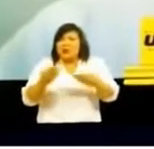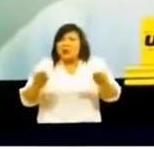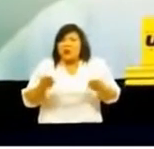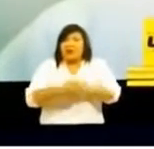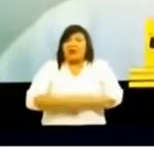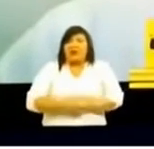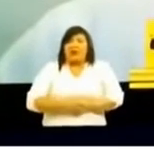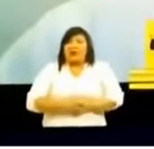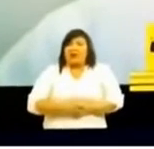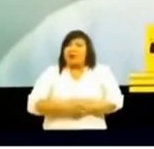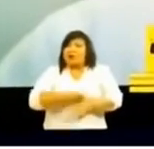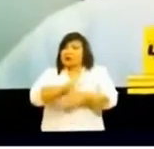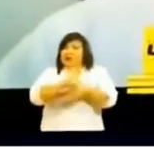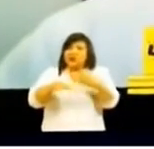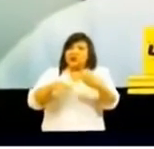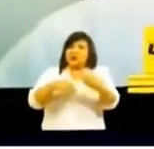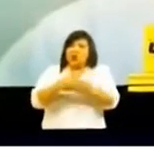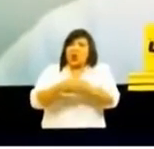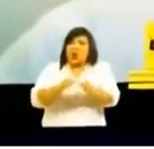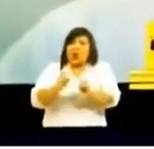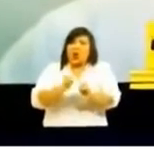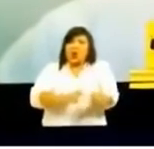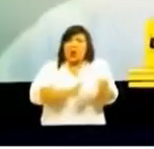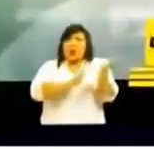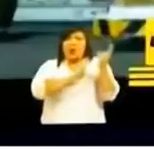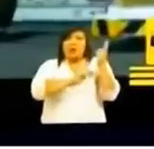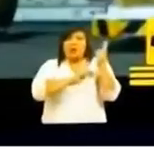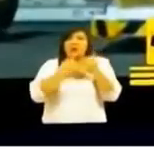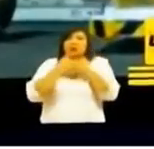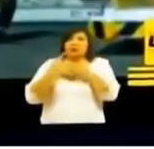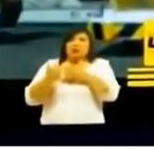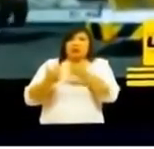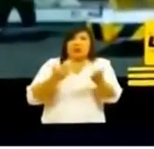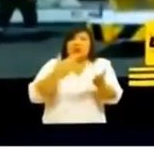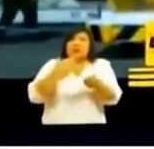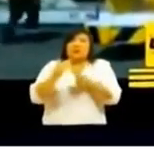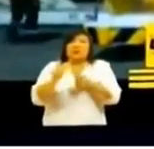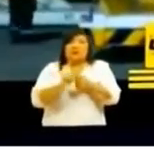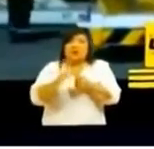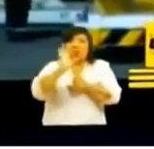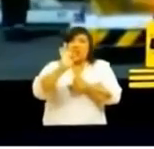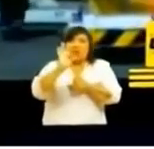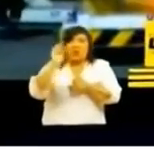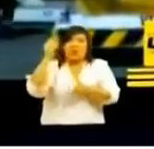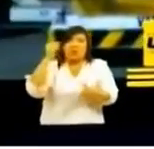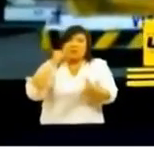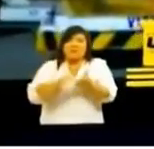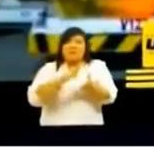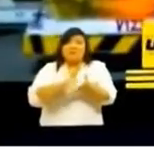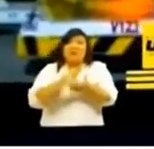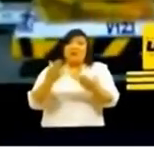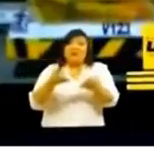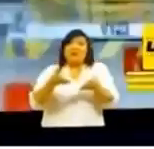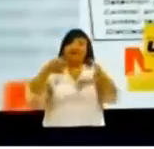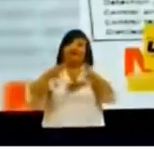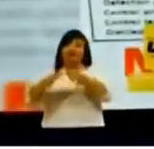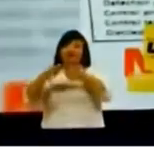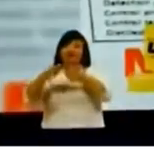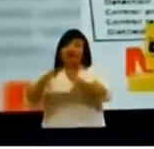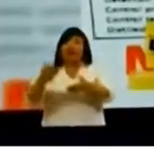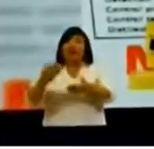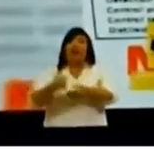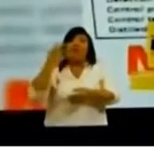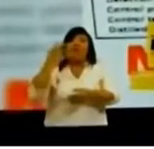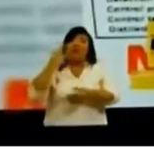puede entrar en todos los indicios o en responsabilidades de carácter penal. Y que las cerca de 90.000 que se encuentran aún